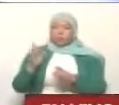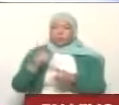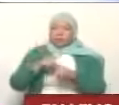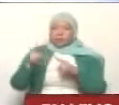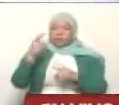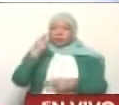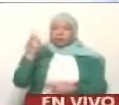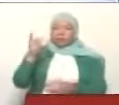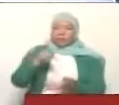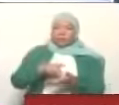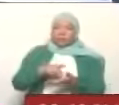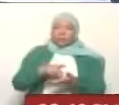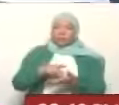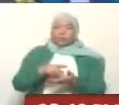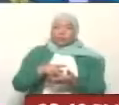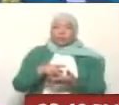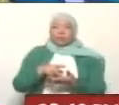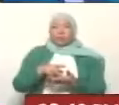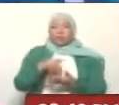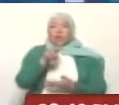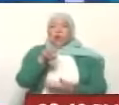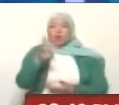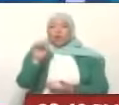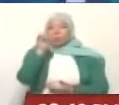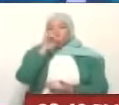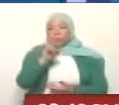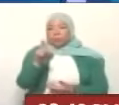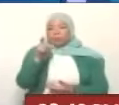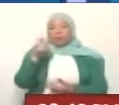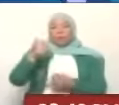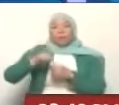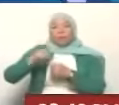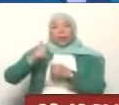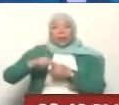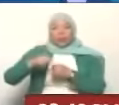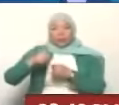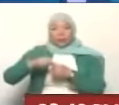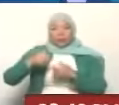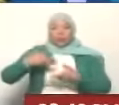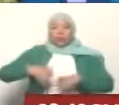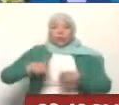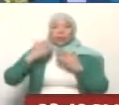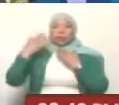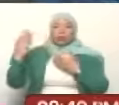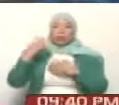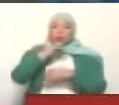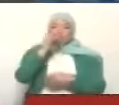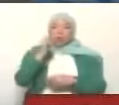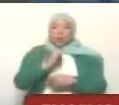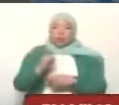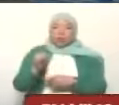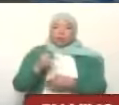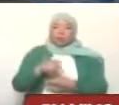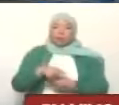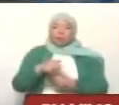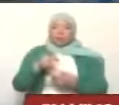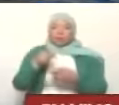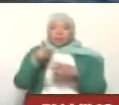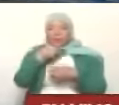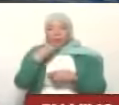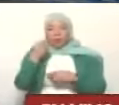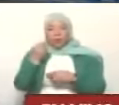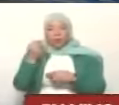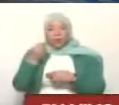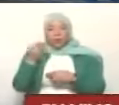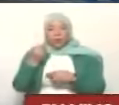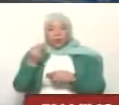Y tenemos a Yander Contreras, de 20 años de edad, nacido en Maracaibo, en el Zulia. El más chamo de todos.